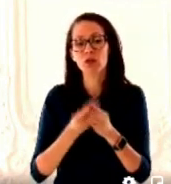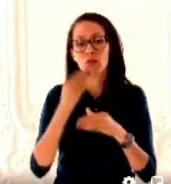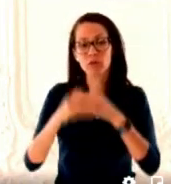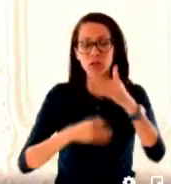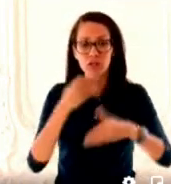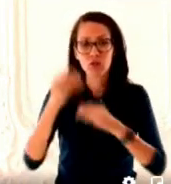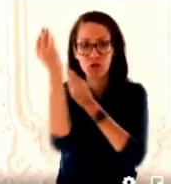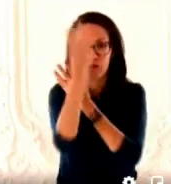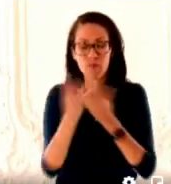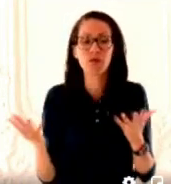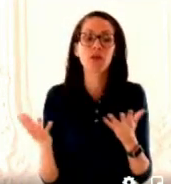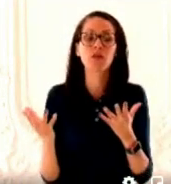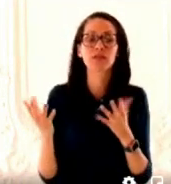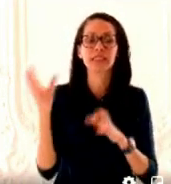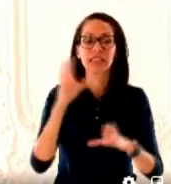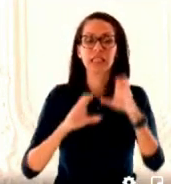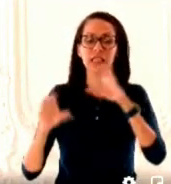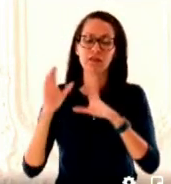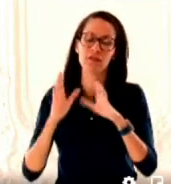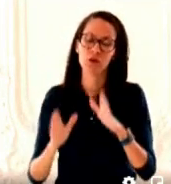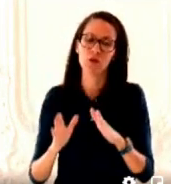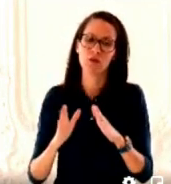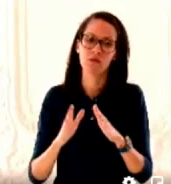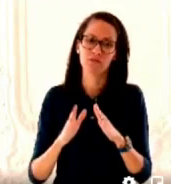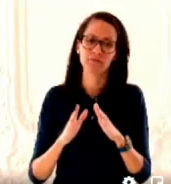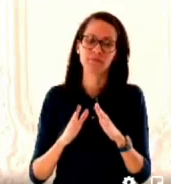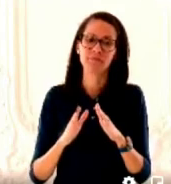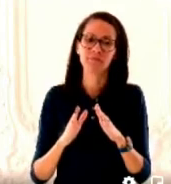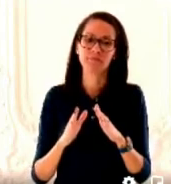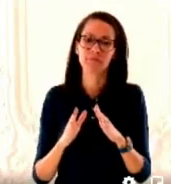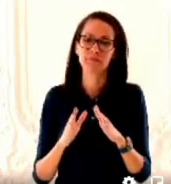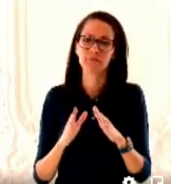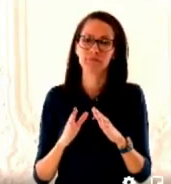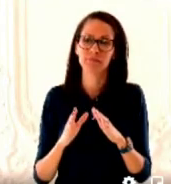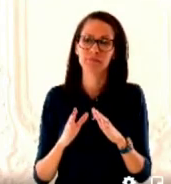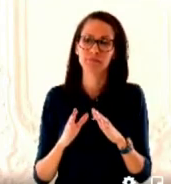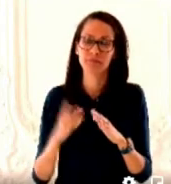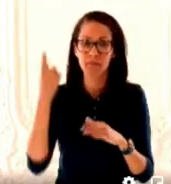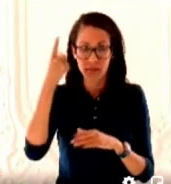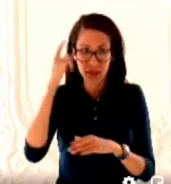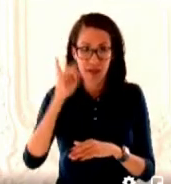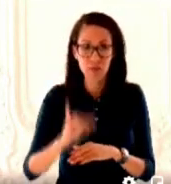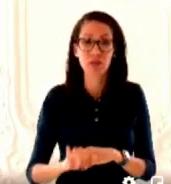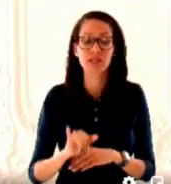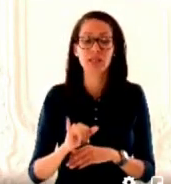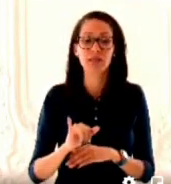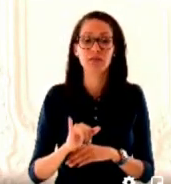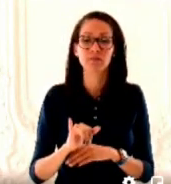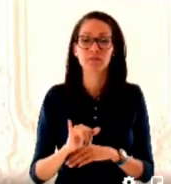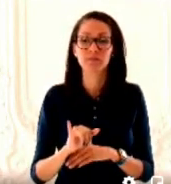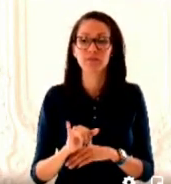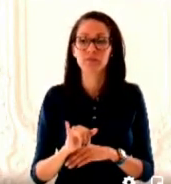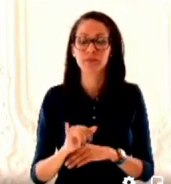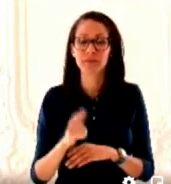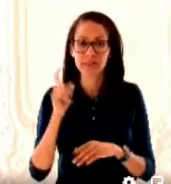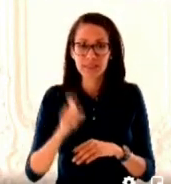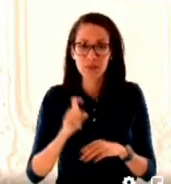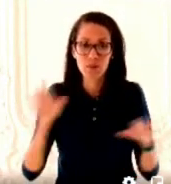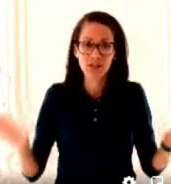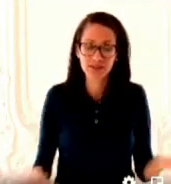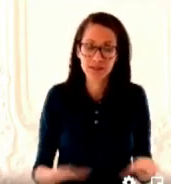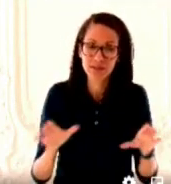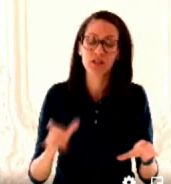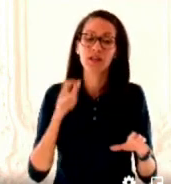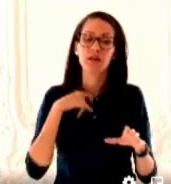informados, científicos, básicamente. Para poder hacer esto, tenemos que medir, tenemos que tener